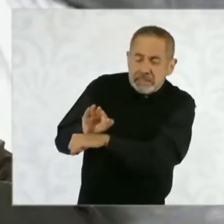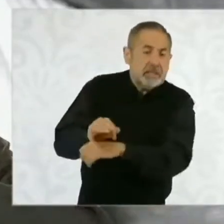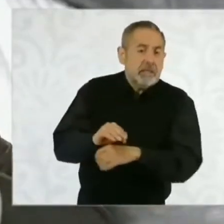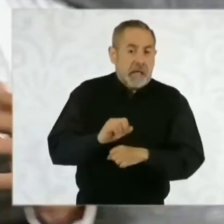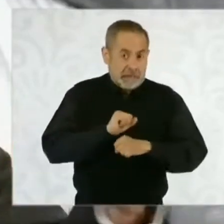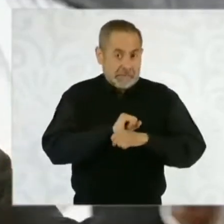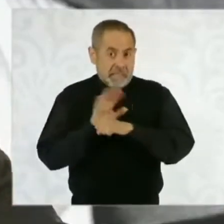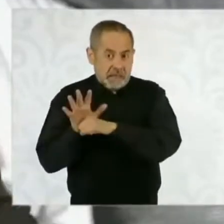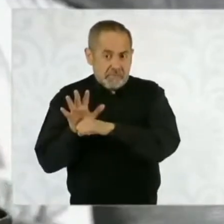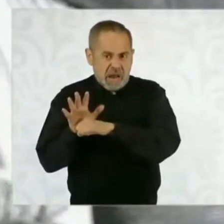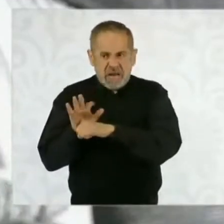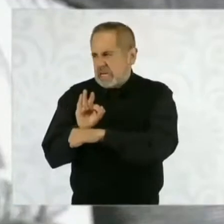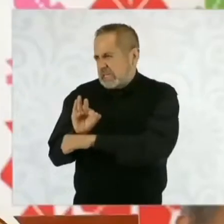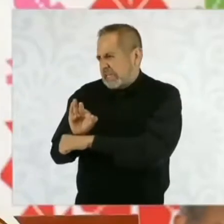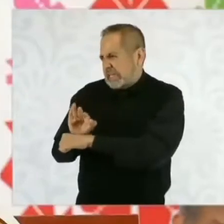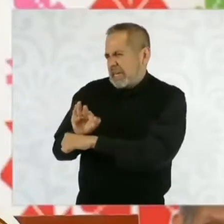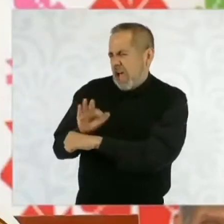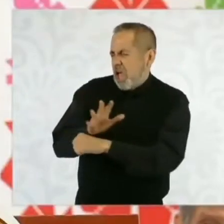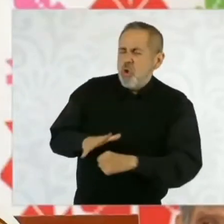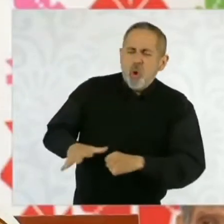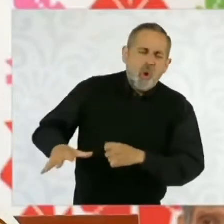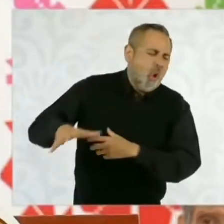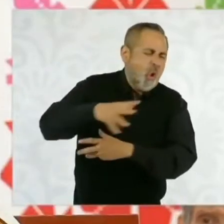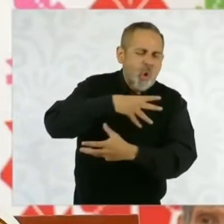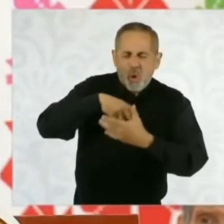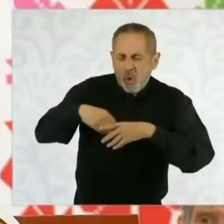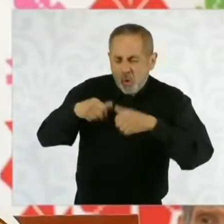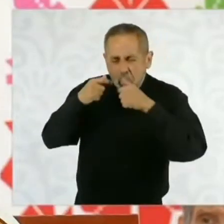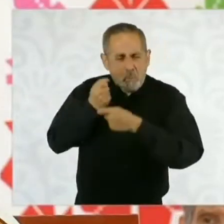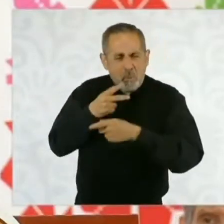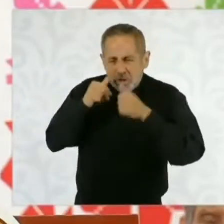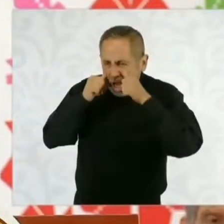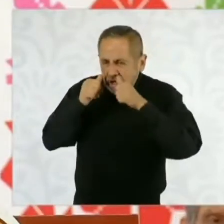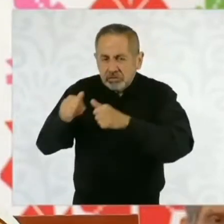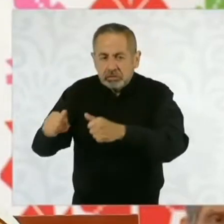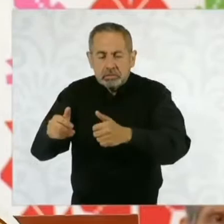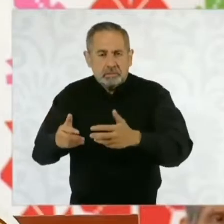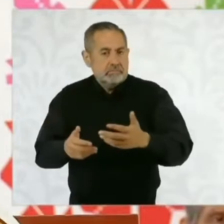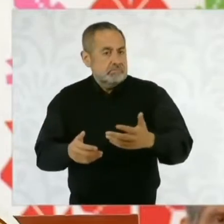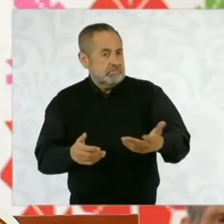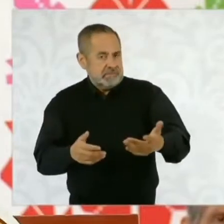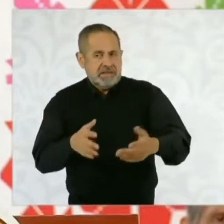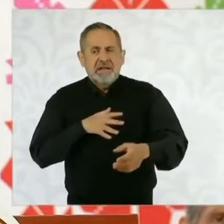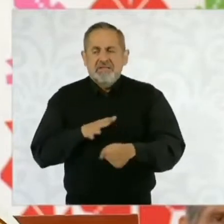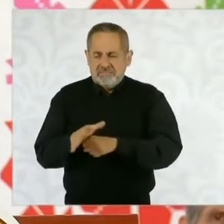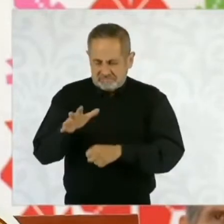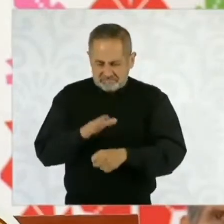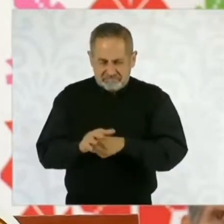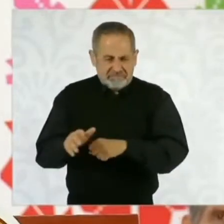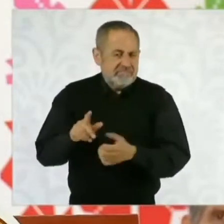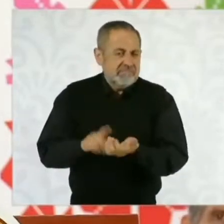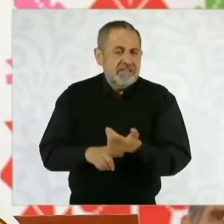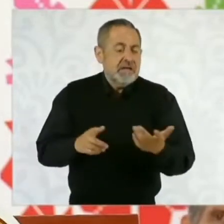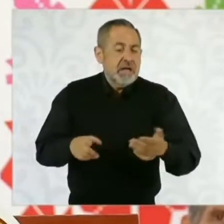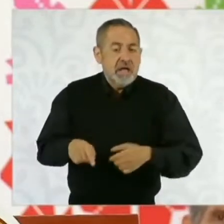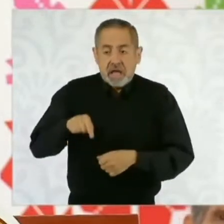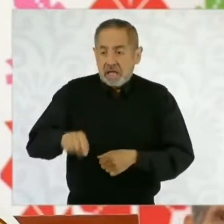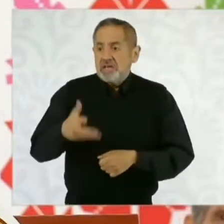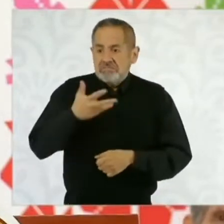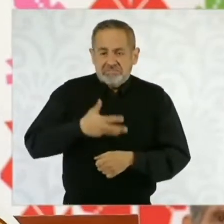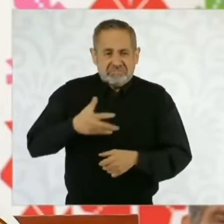abrazaron a toda la población? ¿Cómo entender la falta de productividad cuando